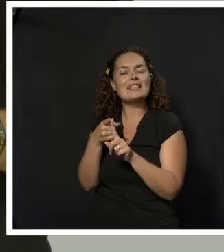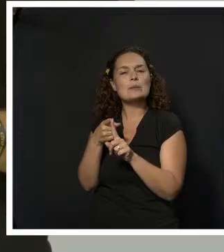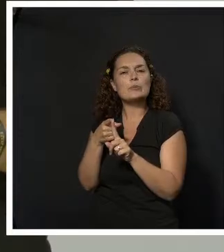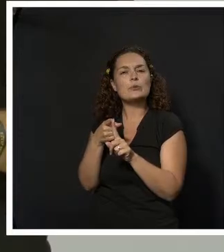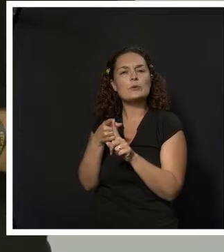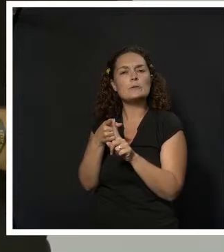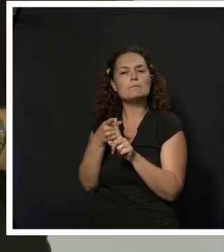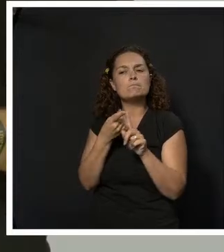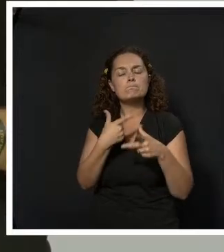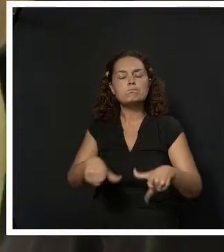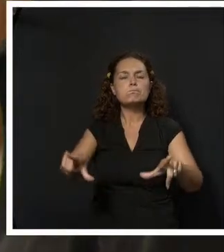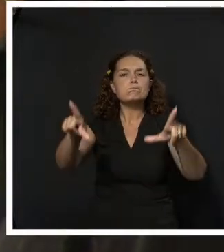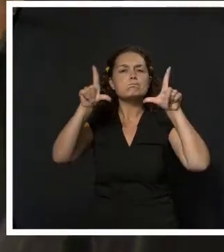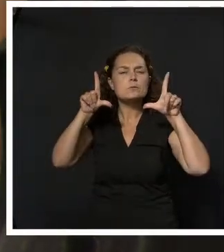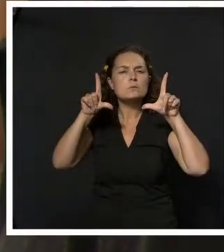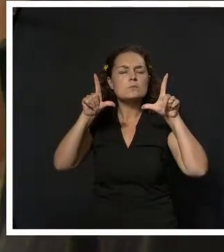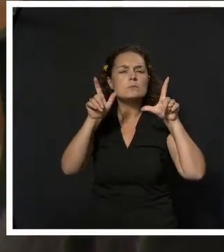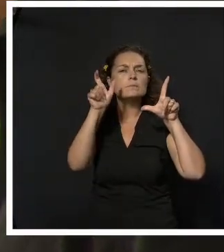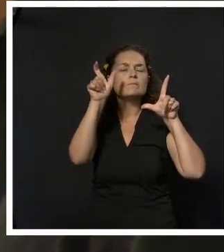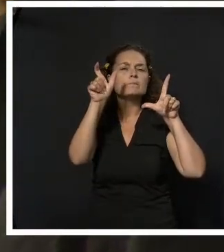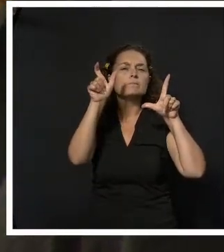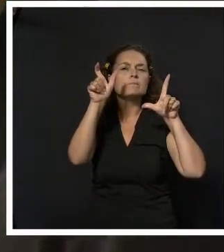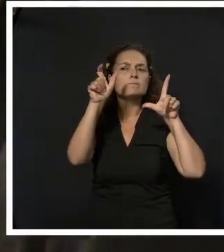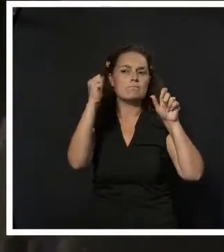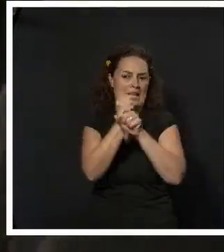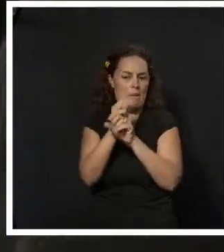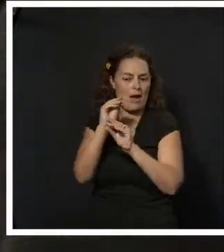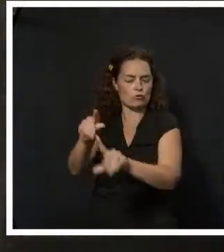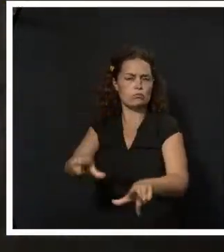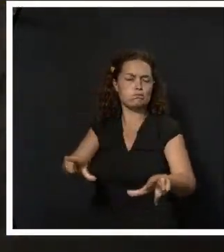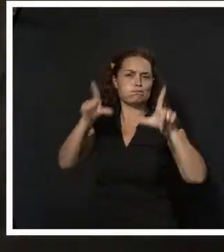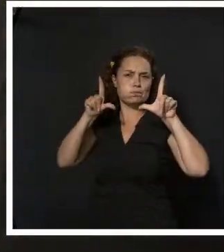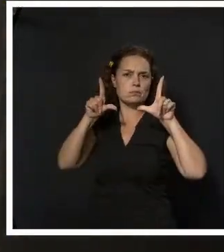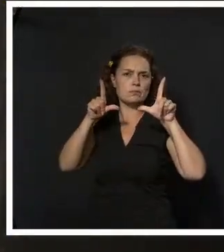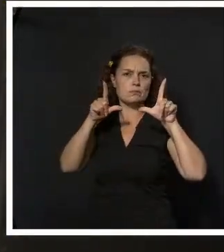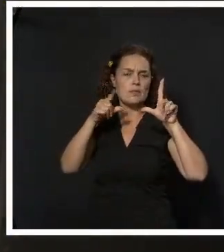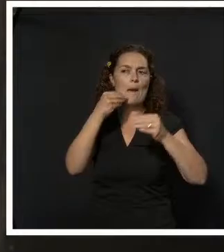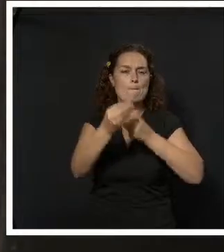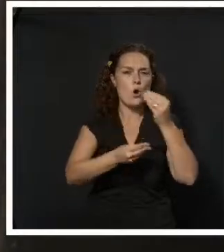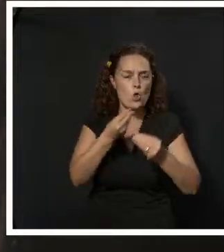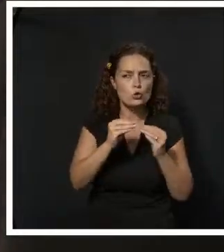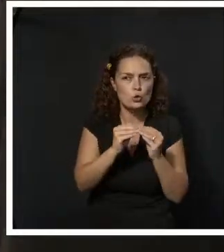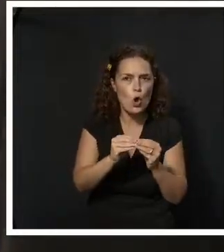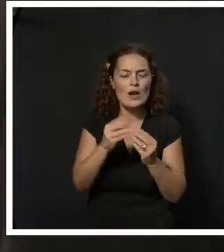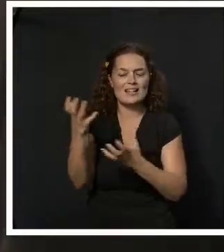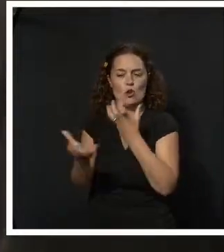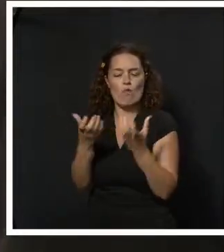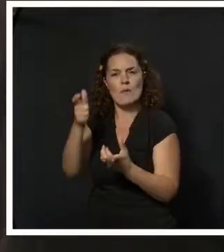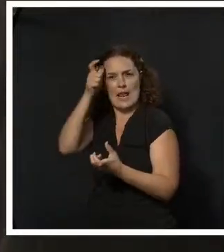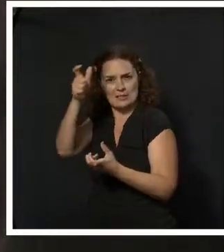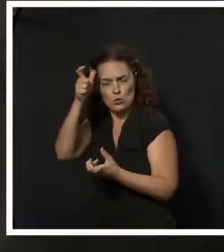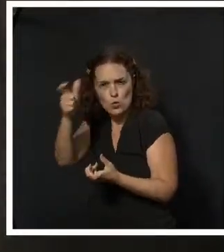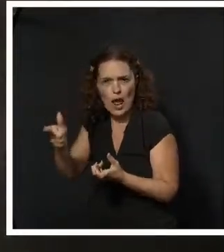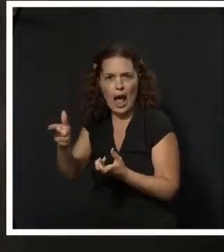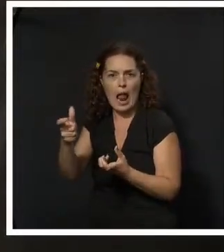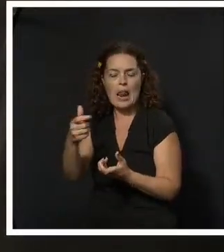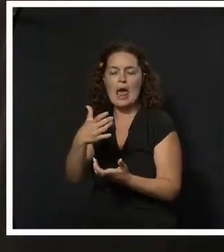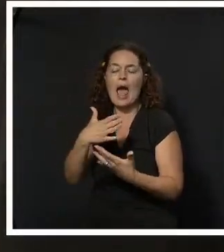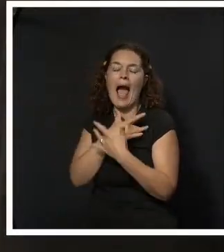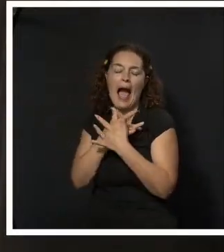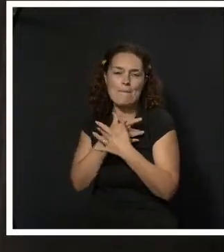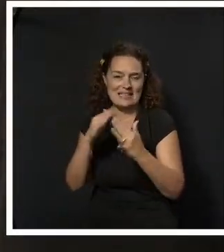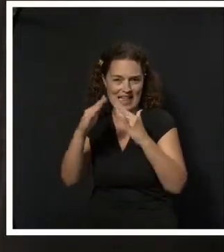oprimir o plano no foco de atención o se traba yo productoras mujeres cocineras de rural amas de